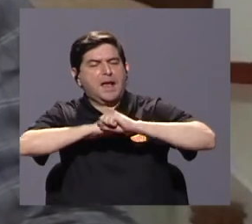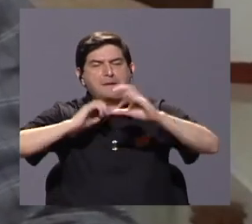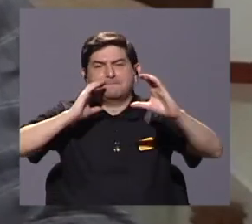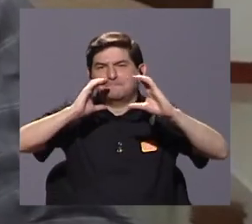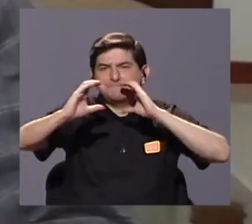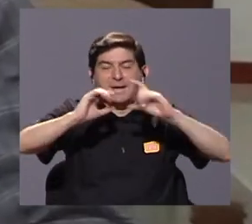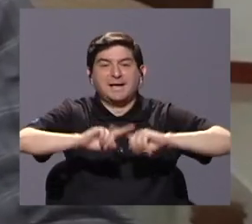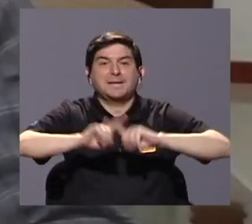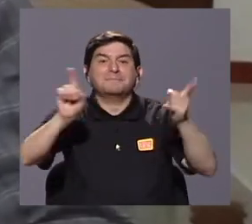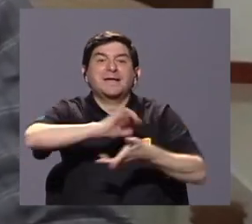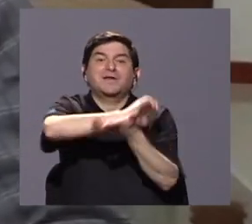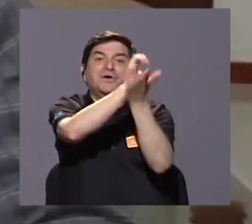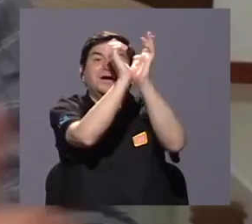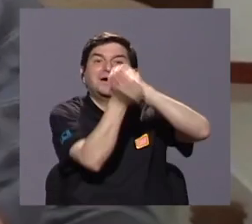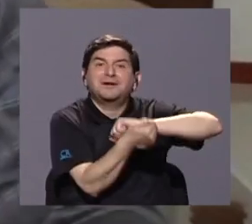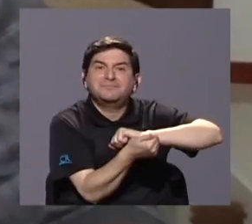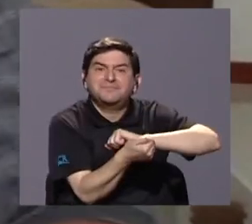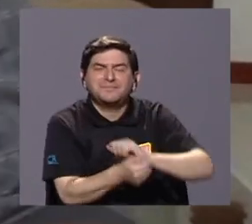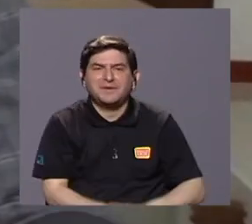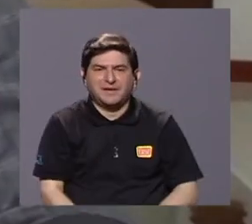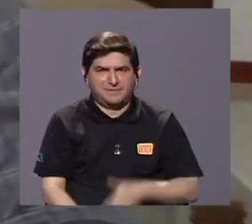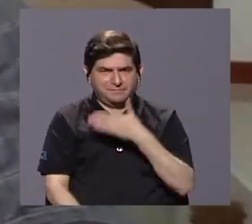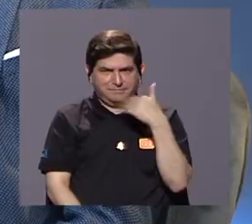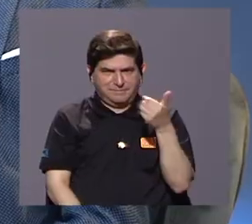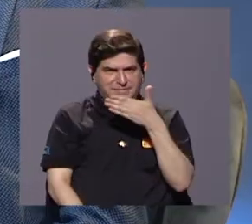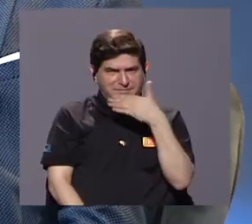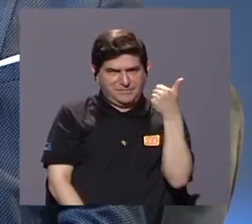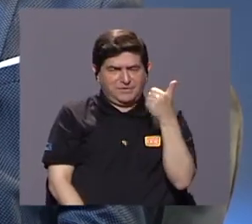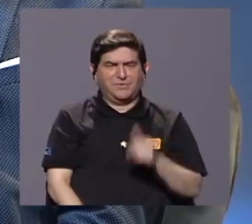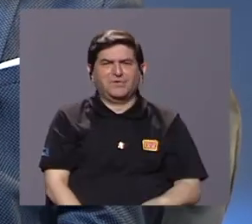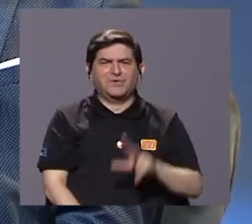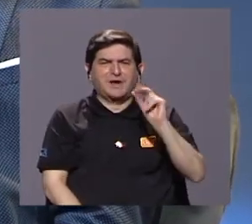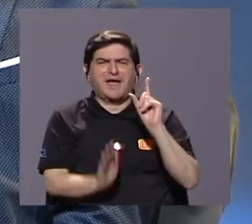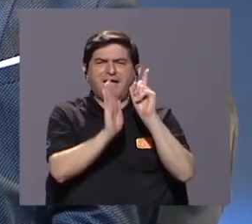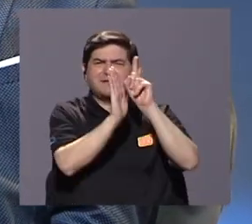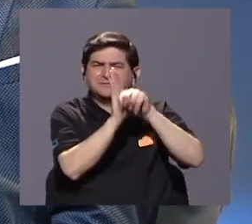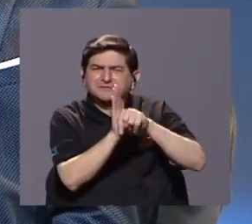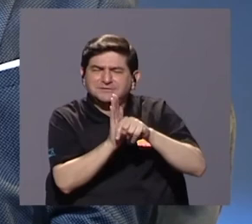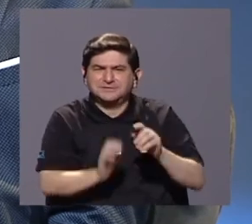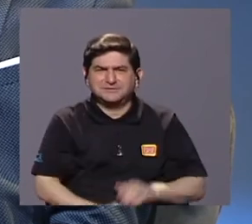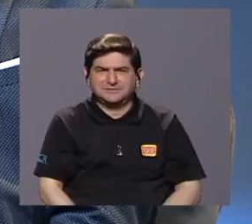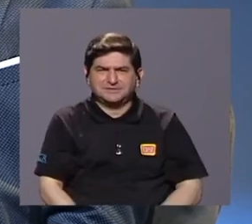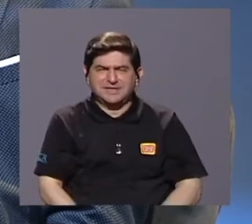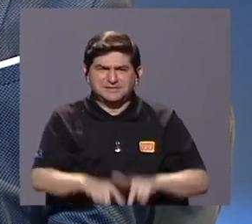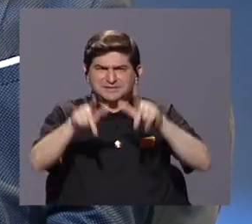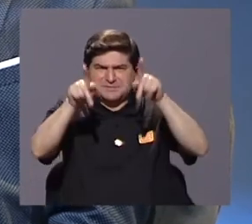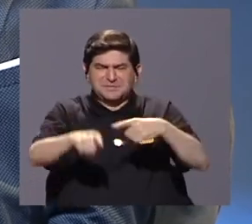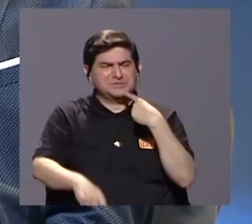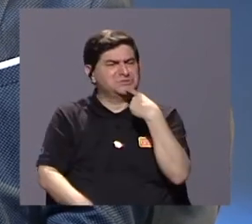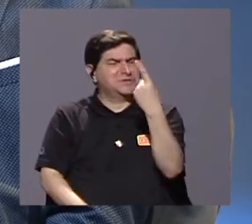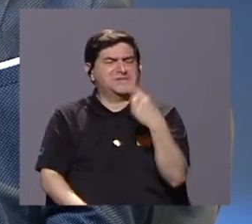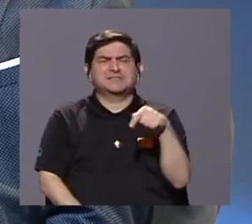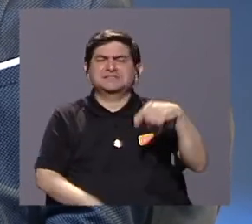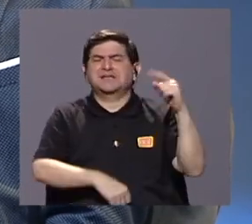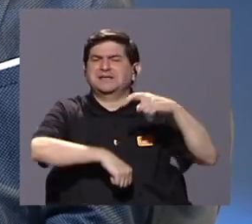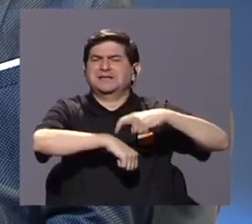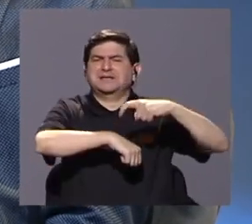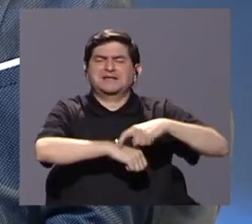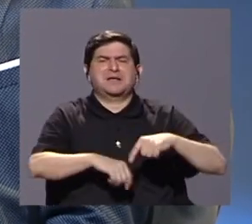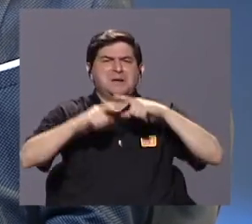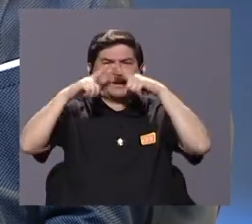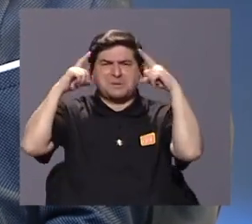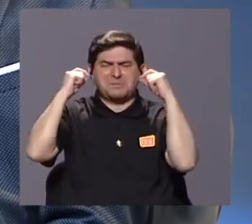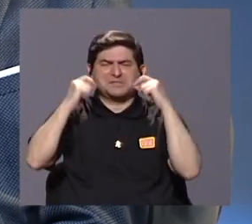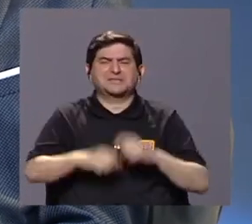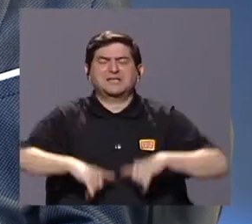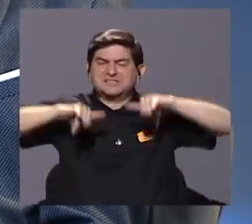comunicación, pero cambiarla para que sea mejor. En 30 segundos, algunas personas están diciendo en estos días la mascarilla